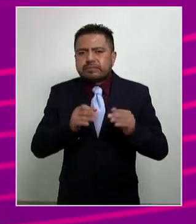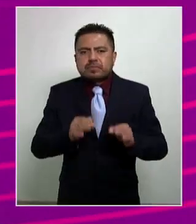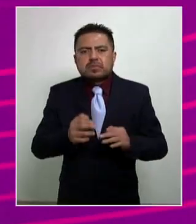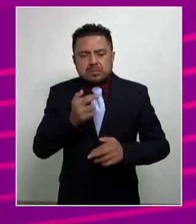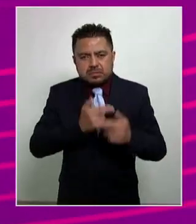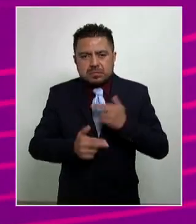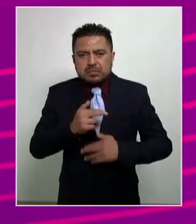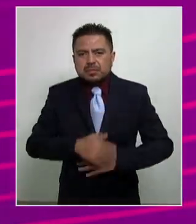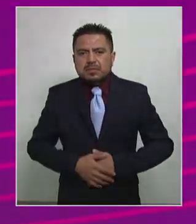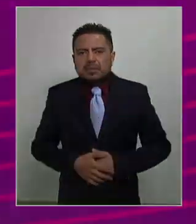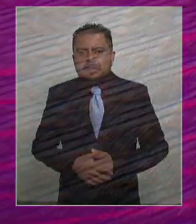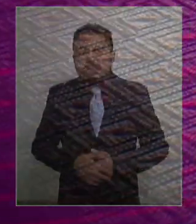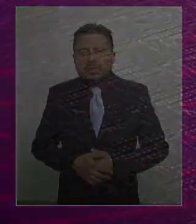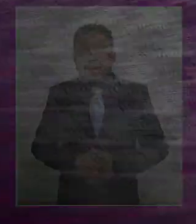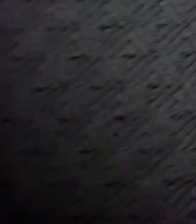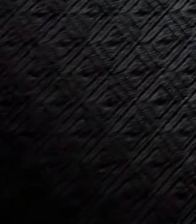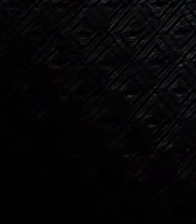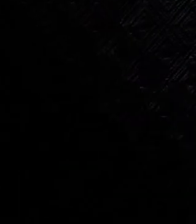Volvemos.